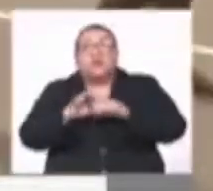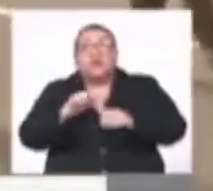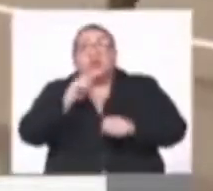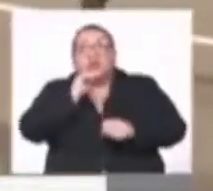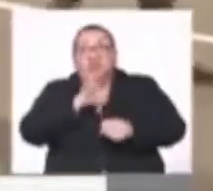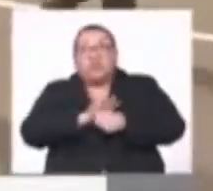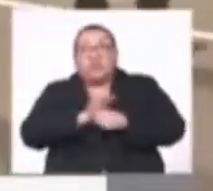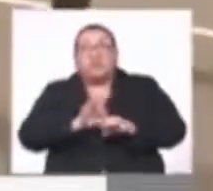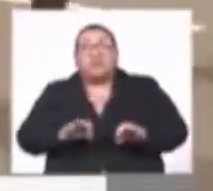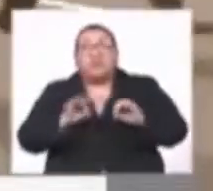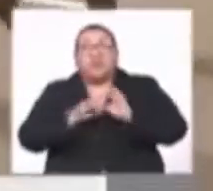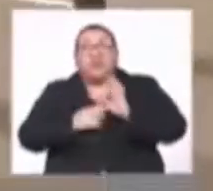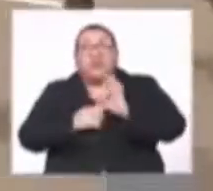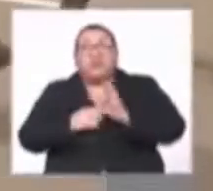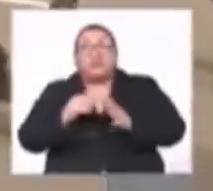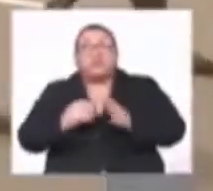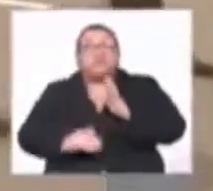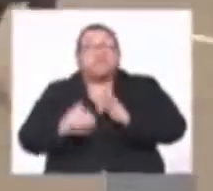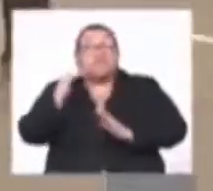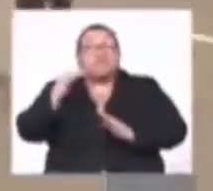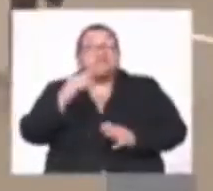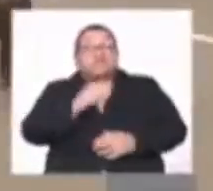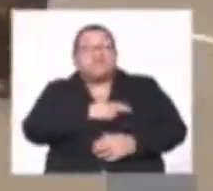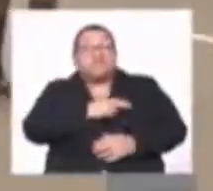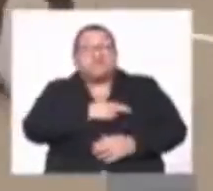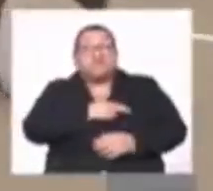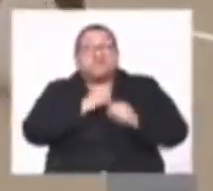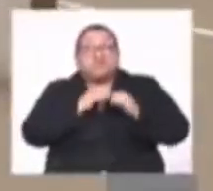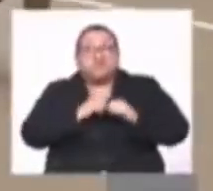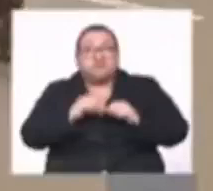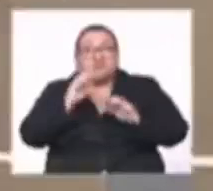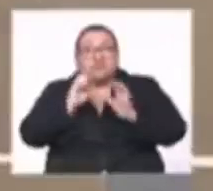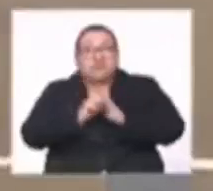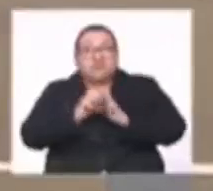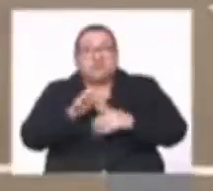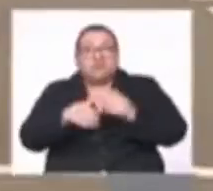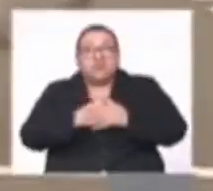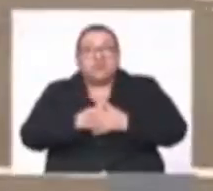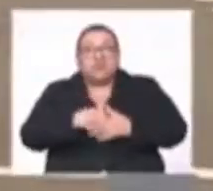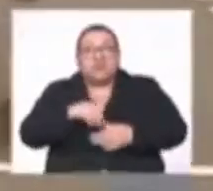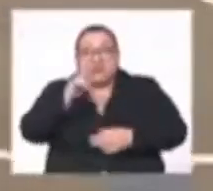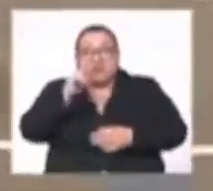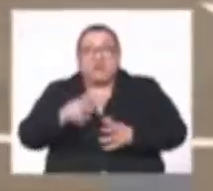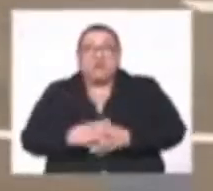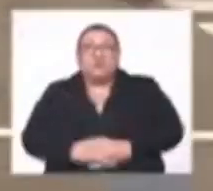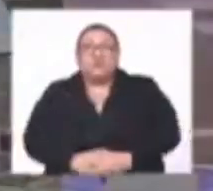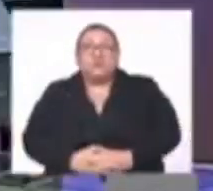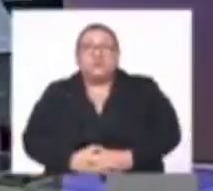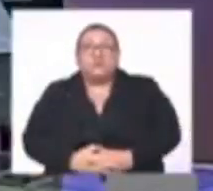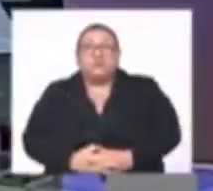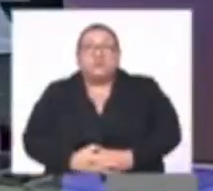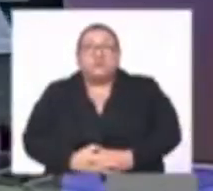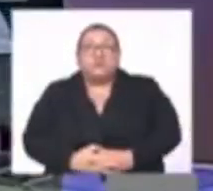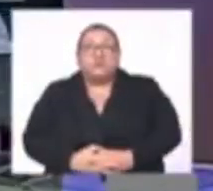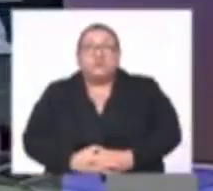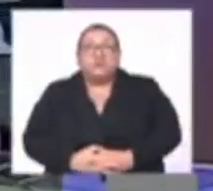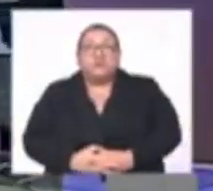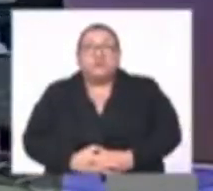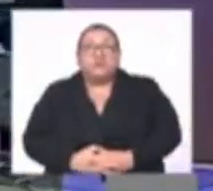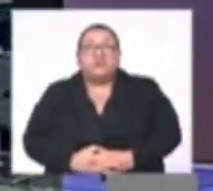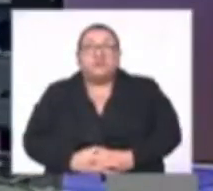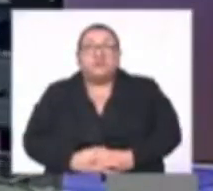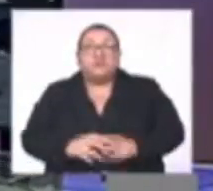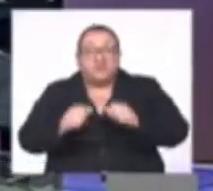de valores, resaltando que el mayor homenaje es seguir el ejemplo de nuestros héroes. Y continuando